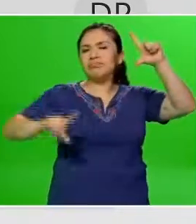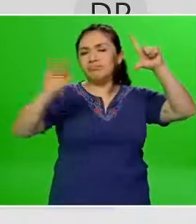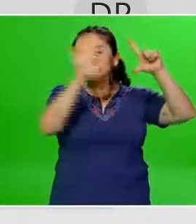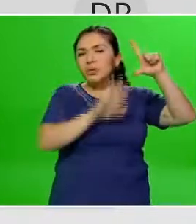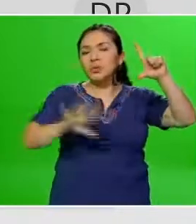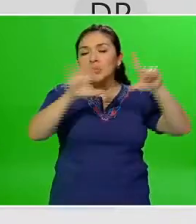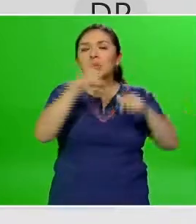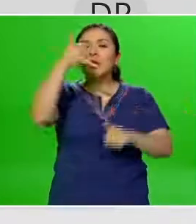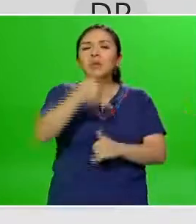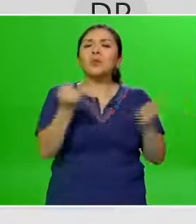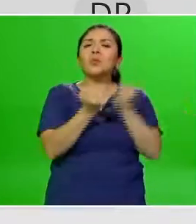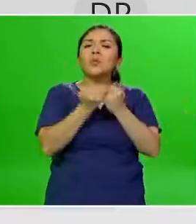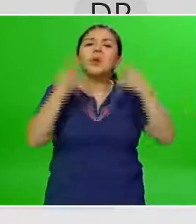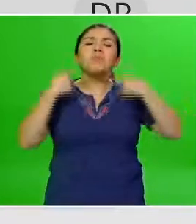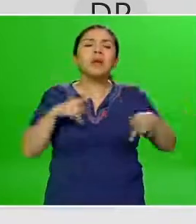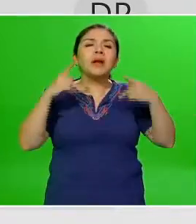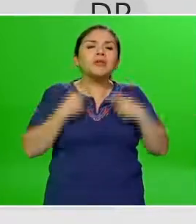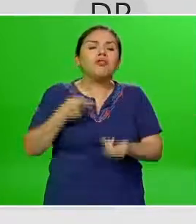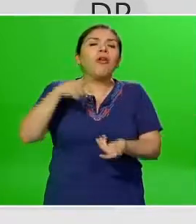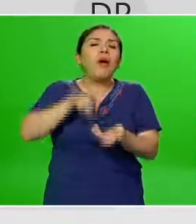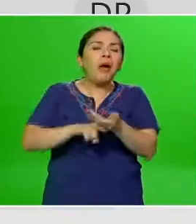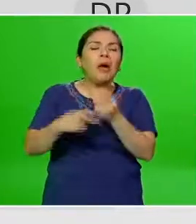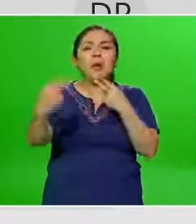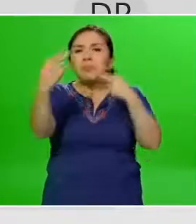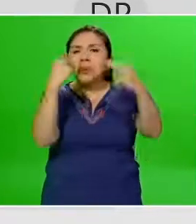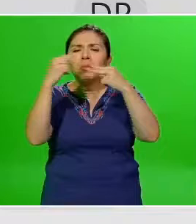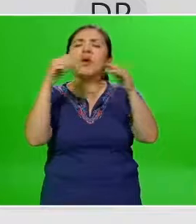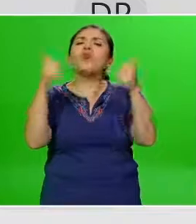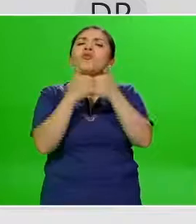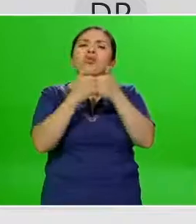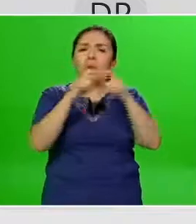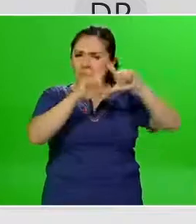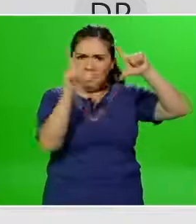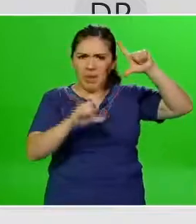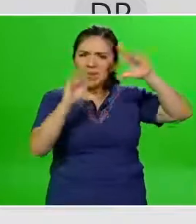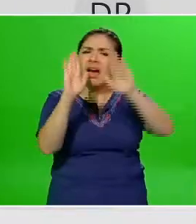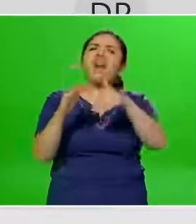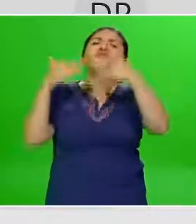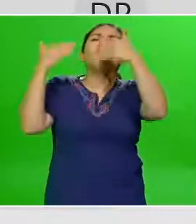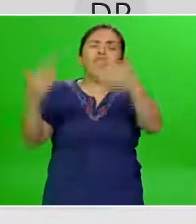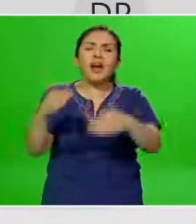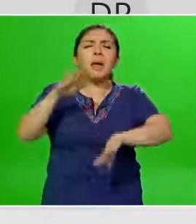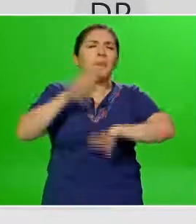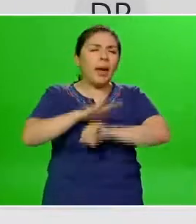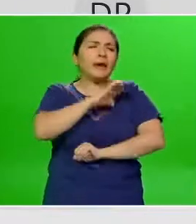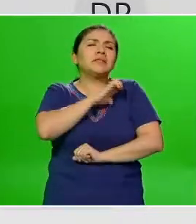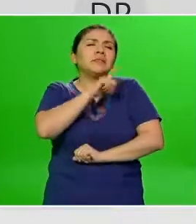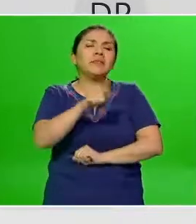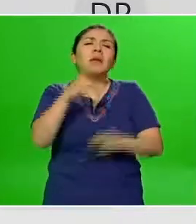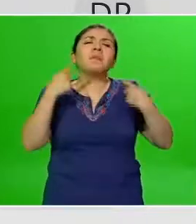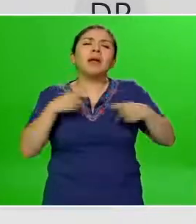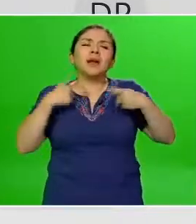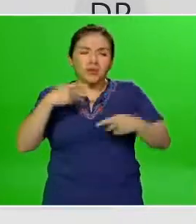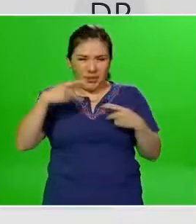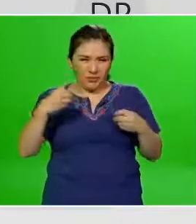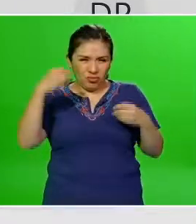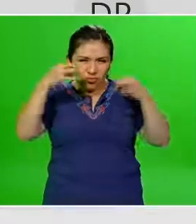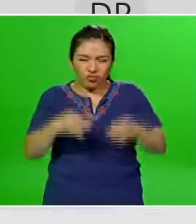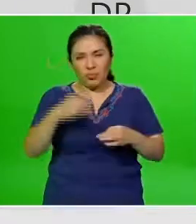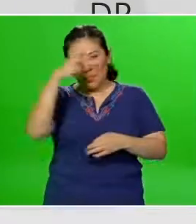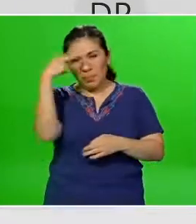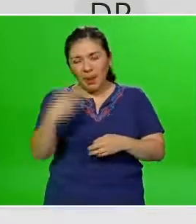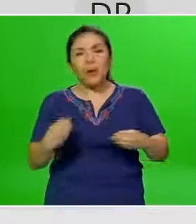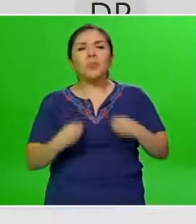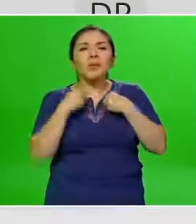y a todos aquellos que nos siguen también fuera del territorio, especialmente a todos nuestros paisanos que se encuentran en Estados